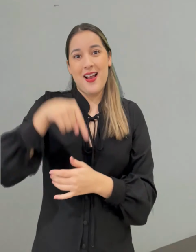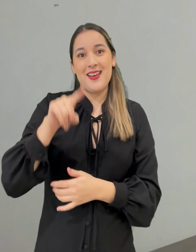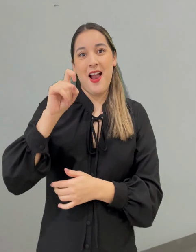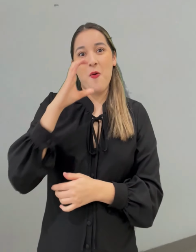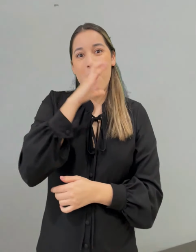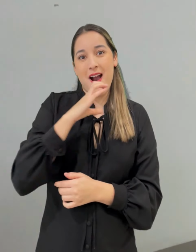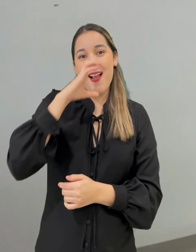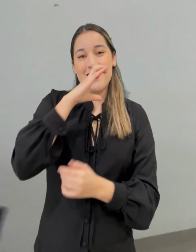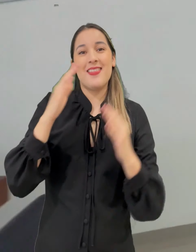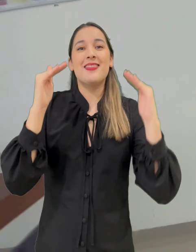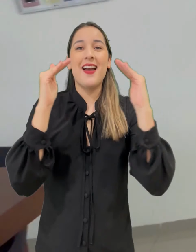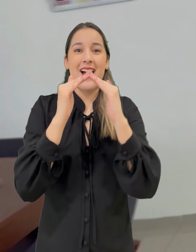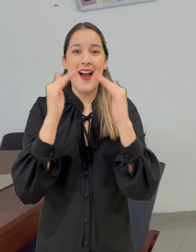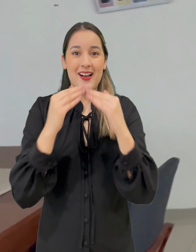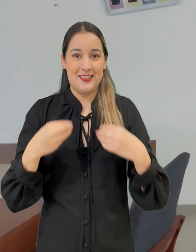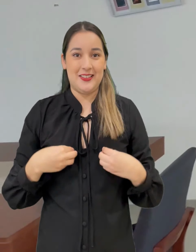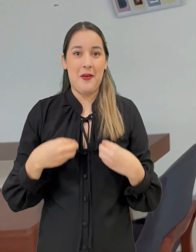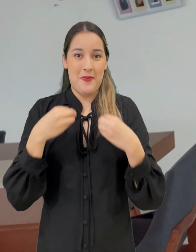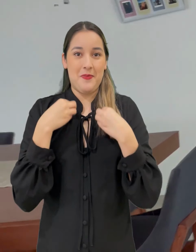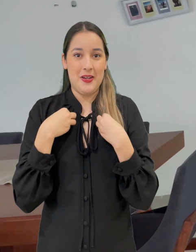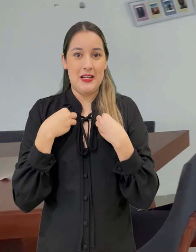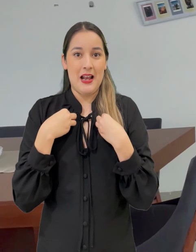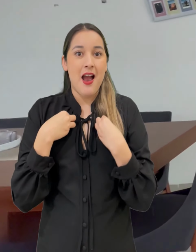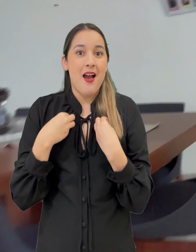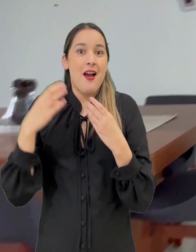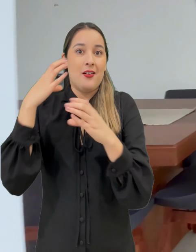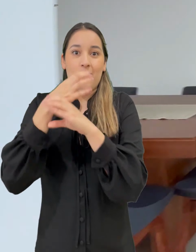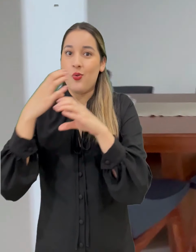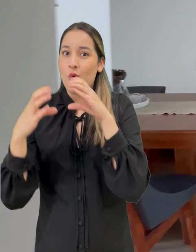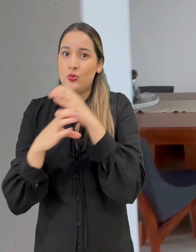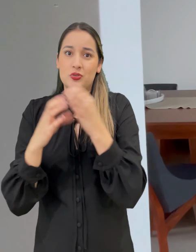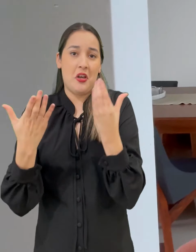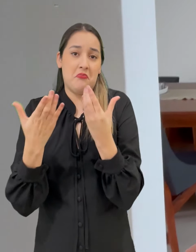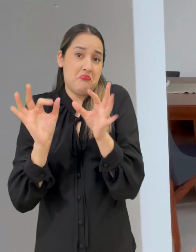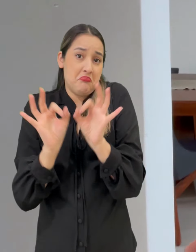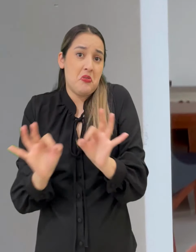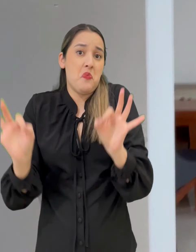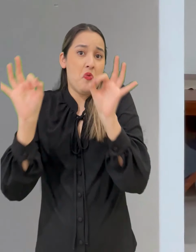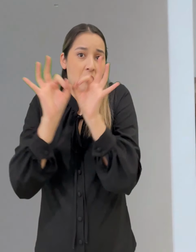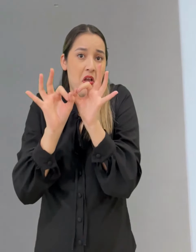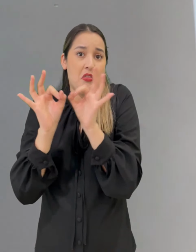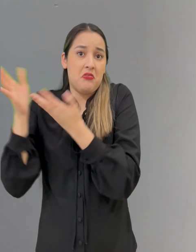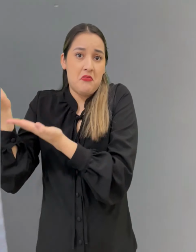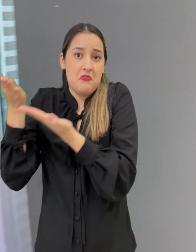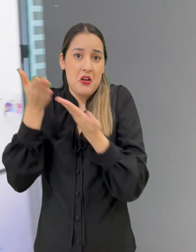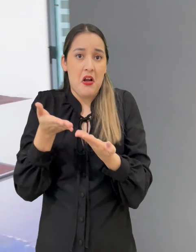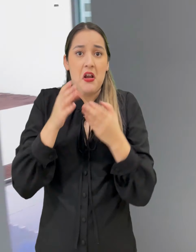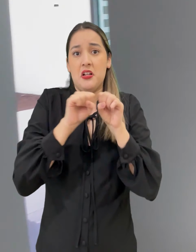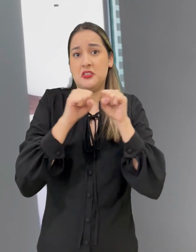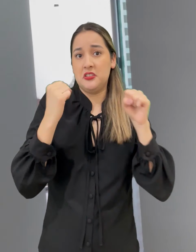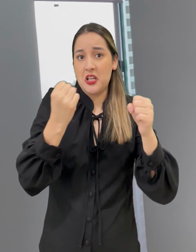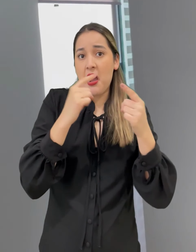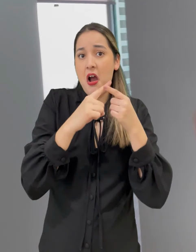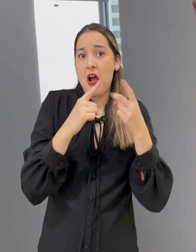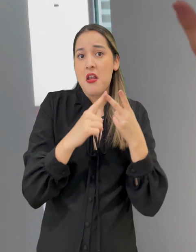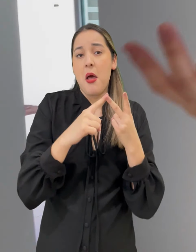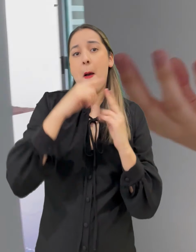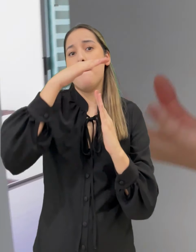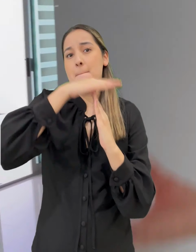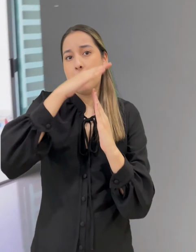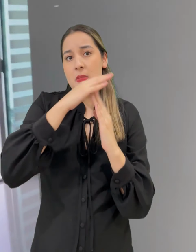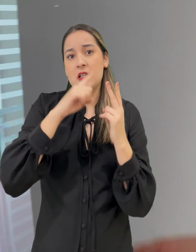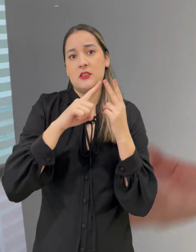viviendo en una casa y traemos nuestros muebles es lo indispensable pues el sofá de la sala la